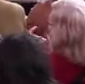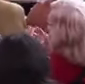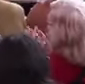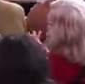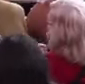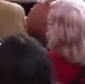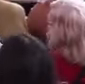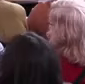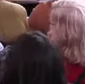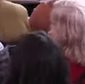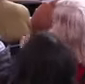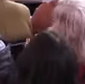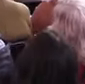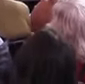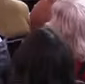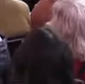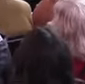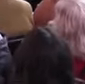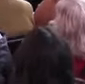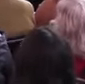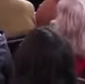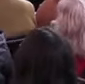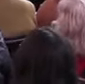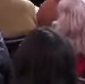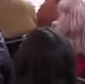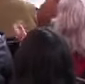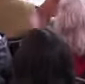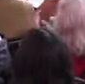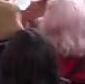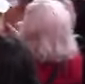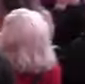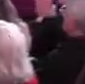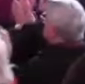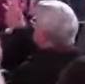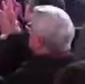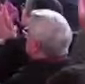A la Seremi de Desarrollo Social, Lorena Estíbaliz.